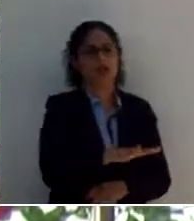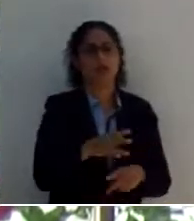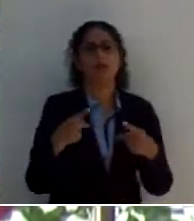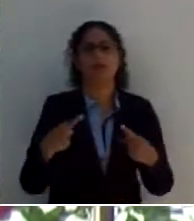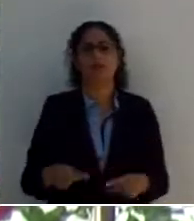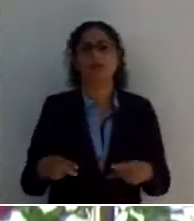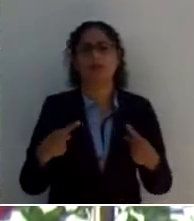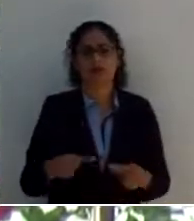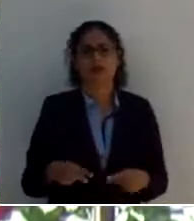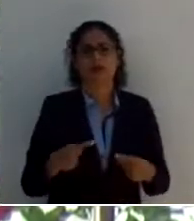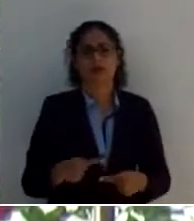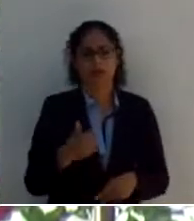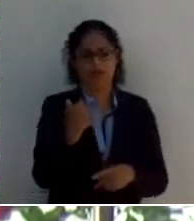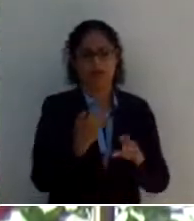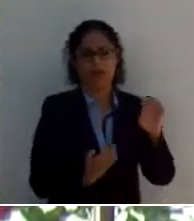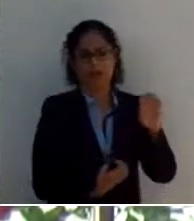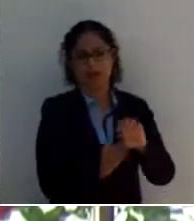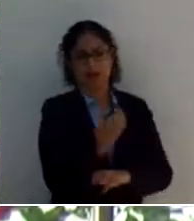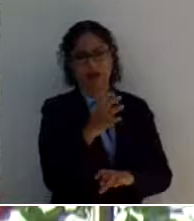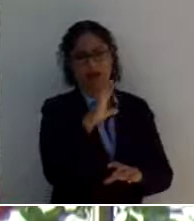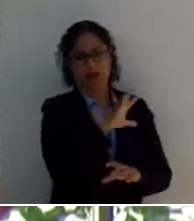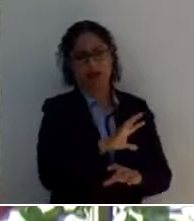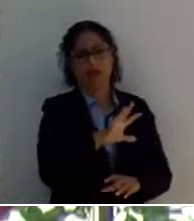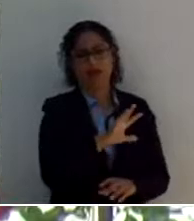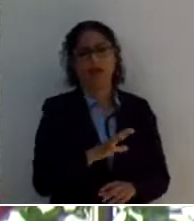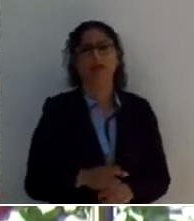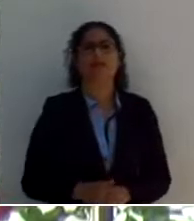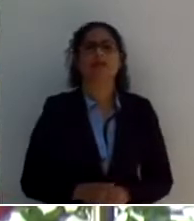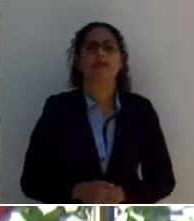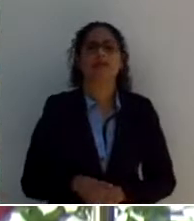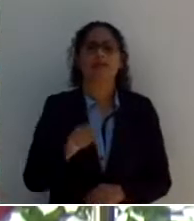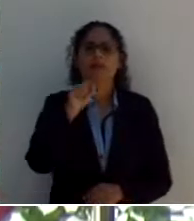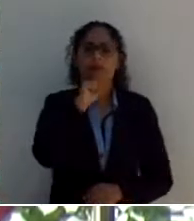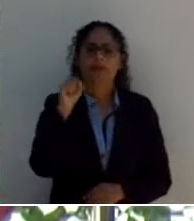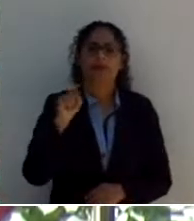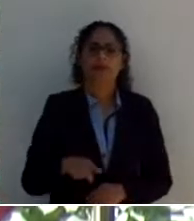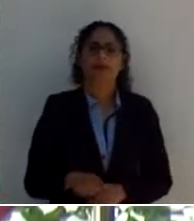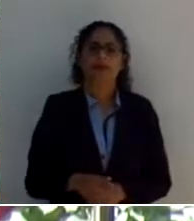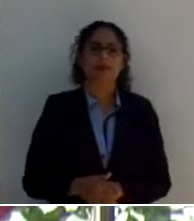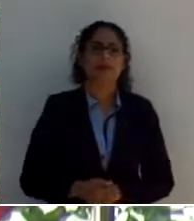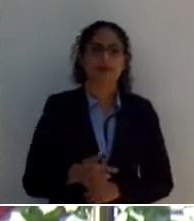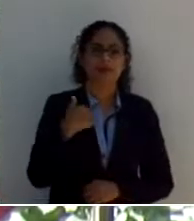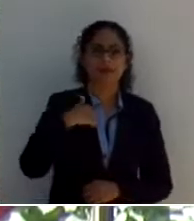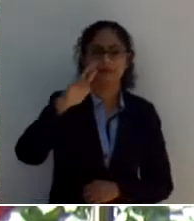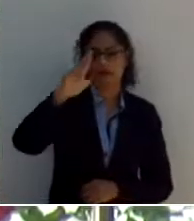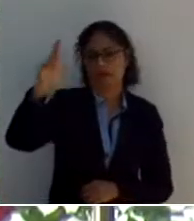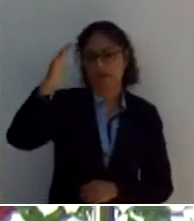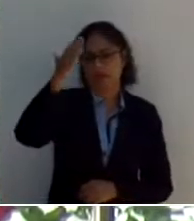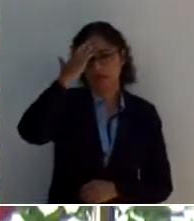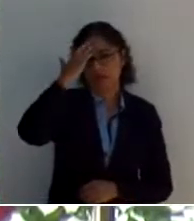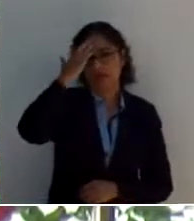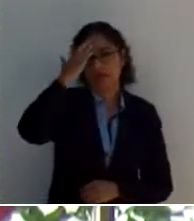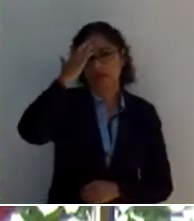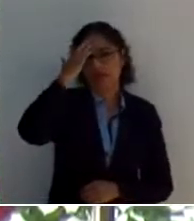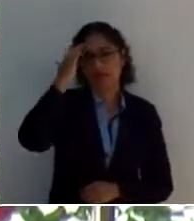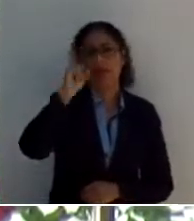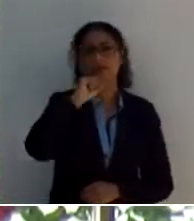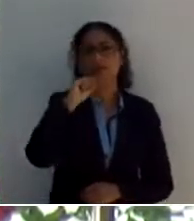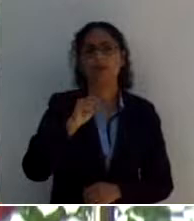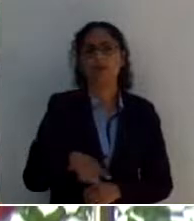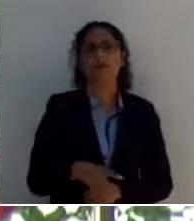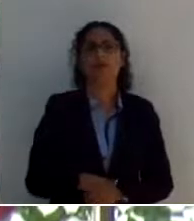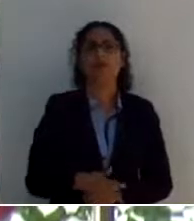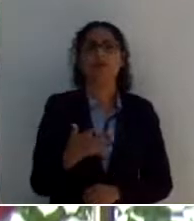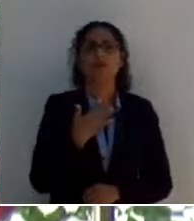y como Estado. También he de reconocer que ha